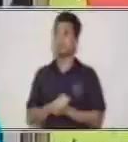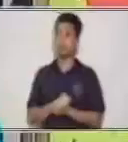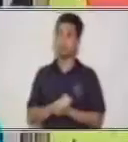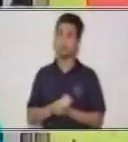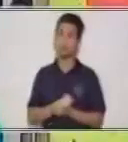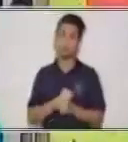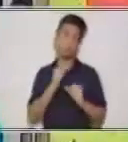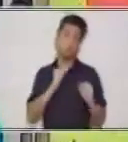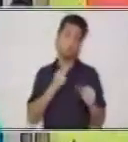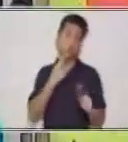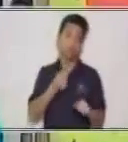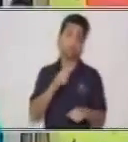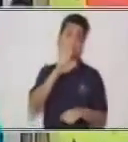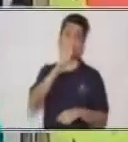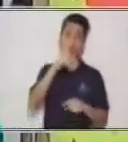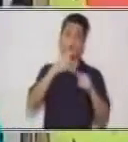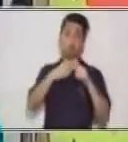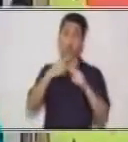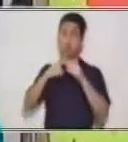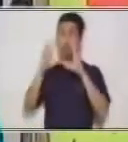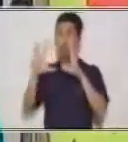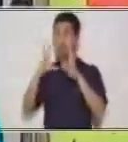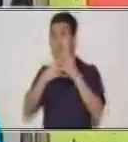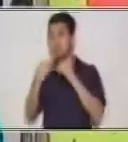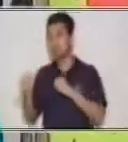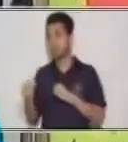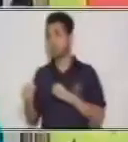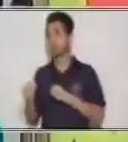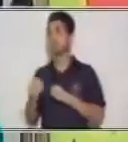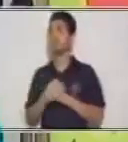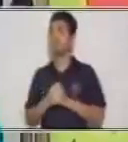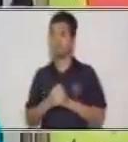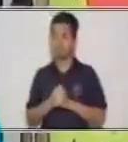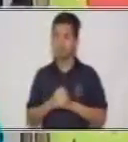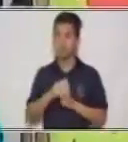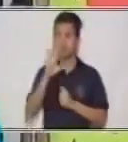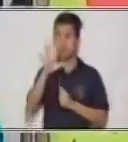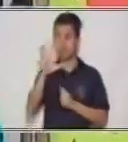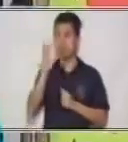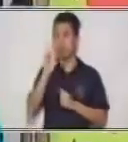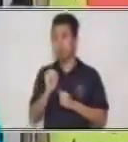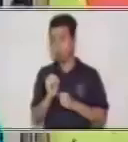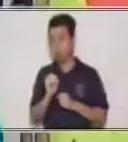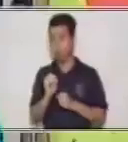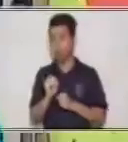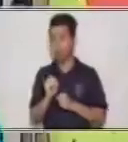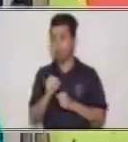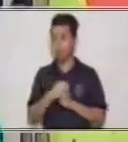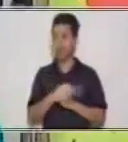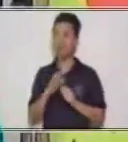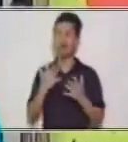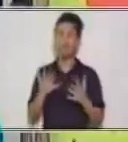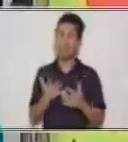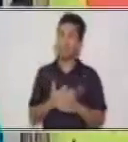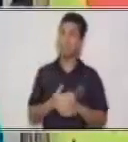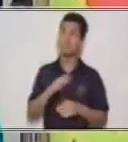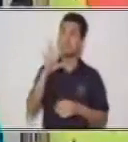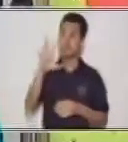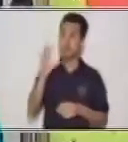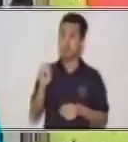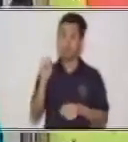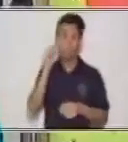10, ¿cuánto sería? Muy bien, serían 50, ¿qué? 50